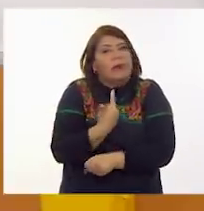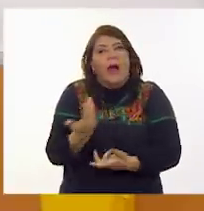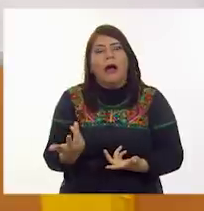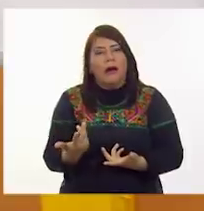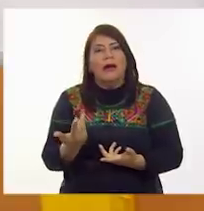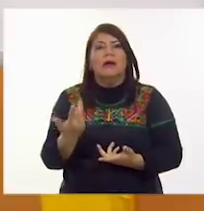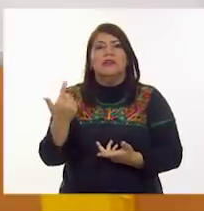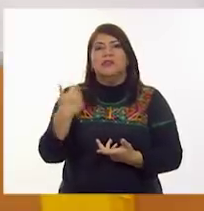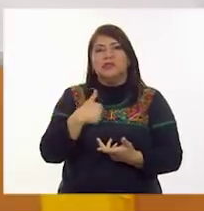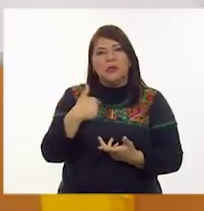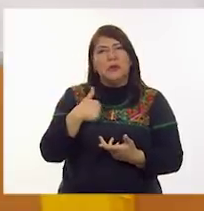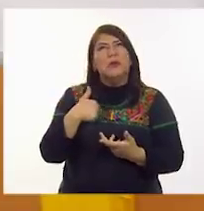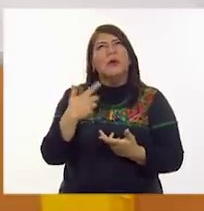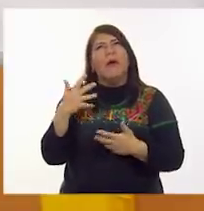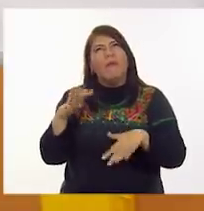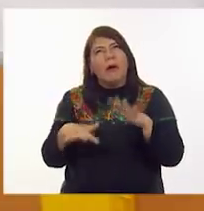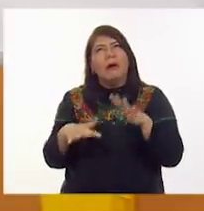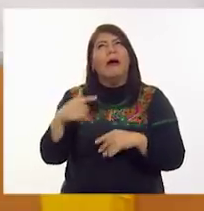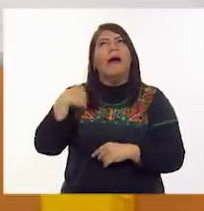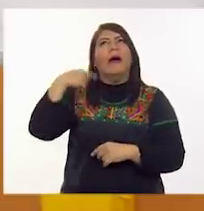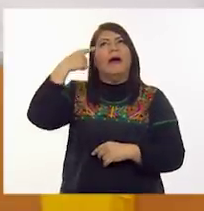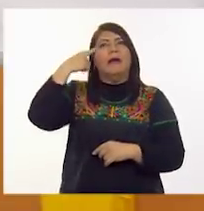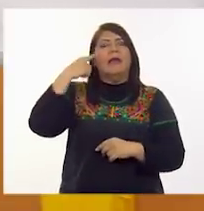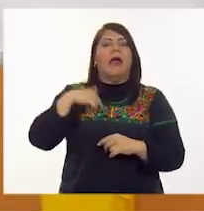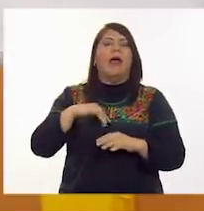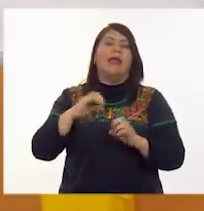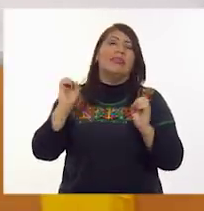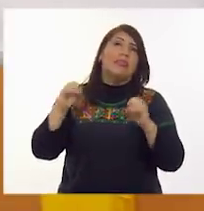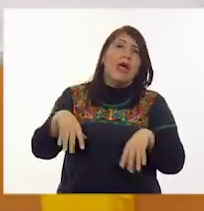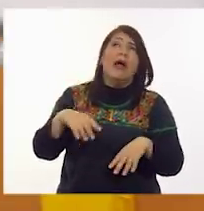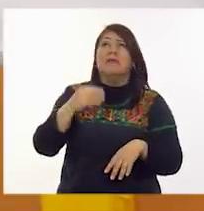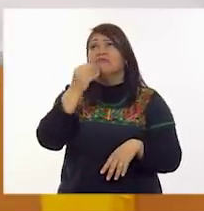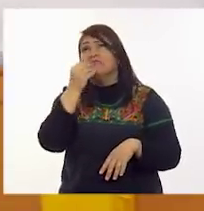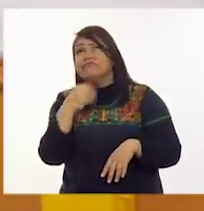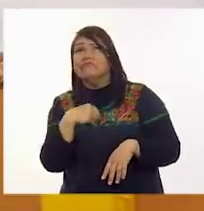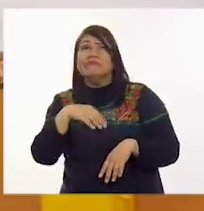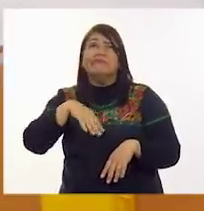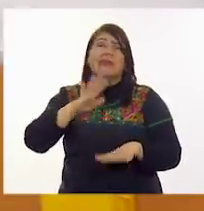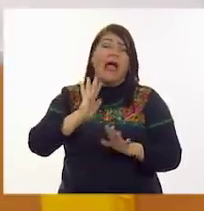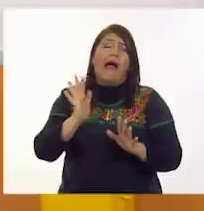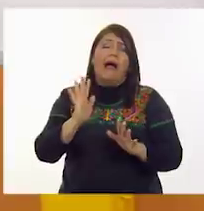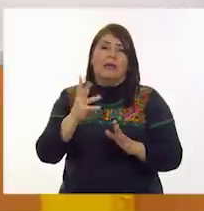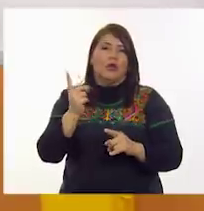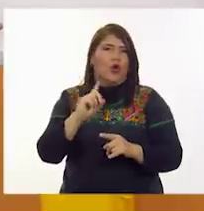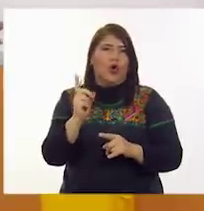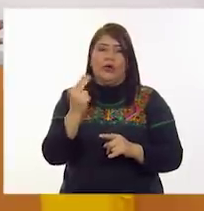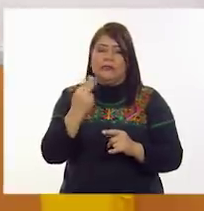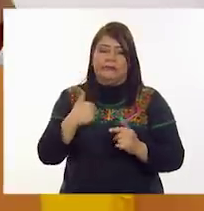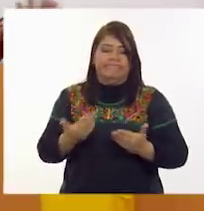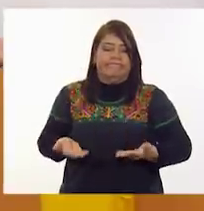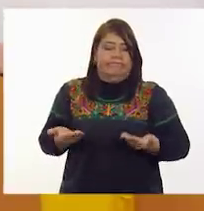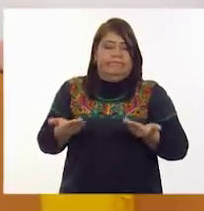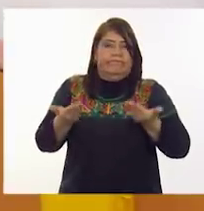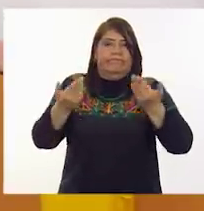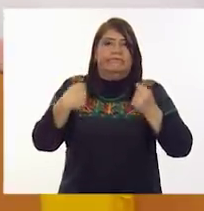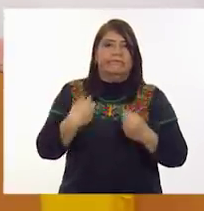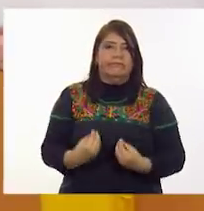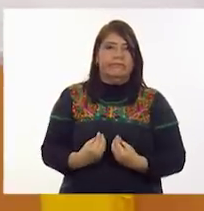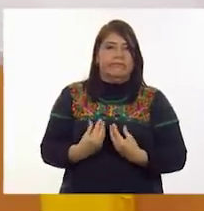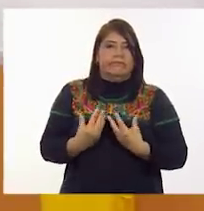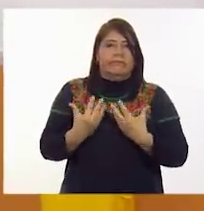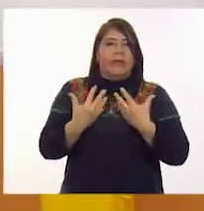nunca perder mi motivación, y menos en una situación difícil, para que de esa manera pueda salir adelante y sentirme en